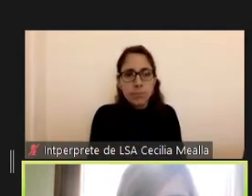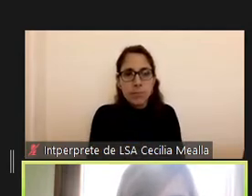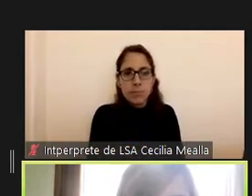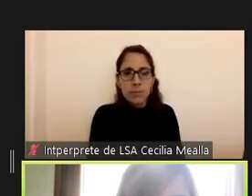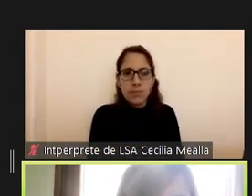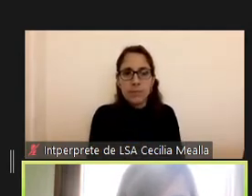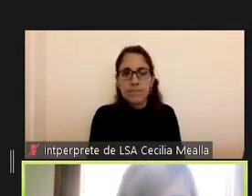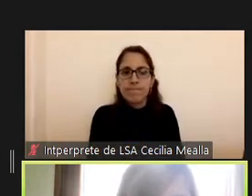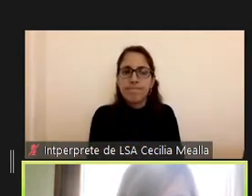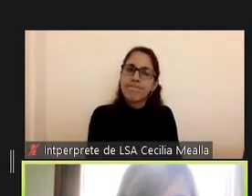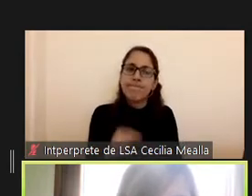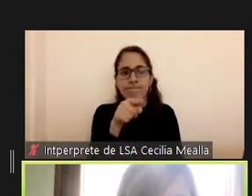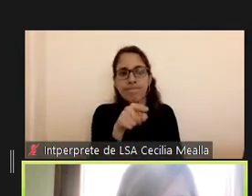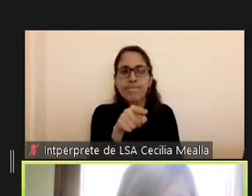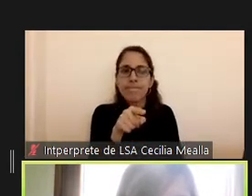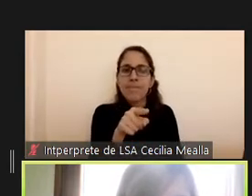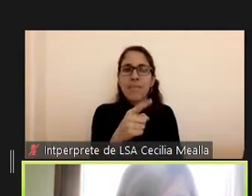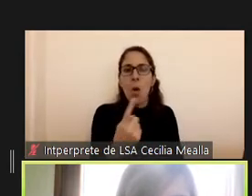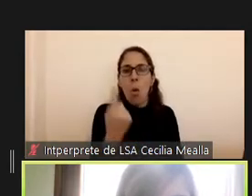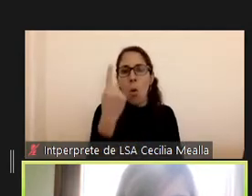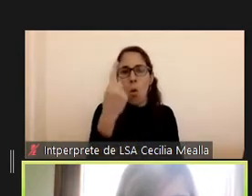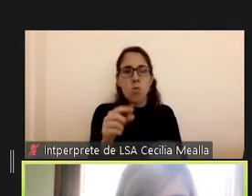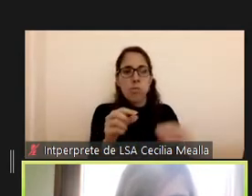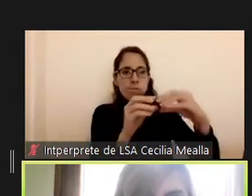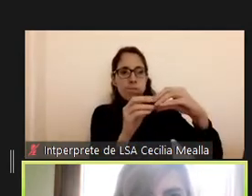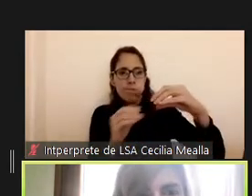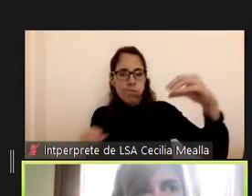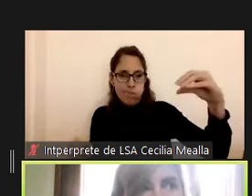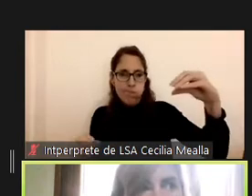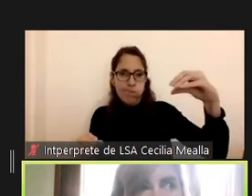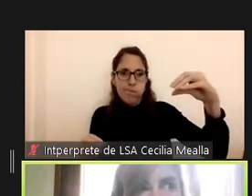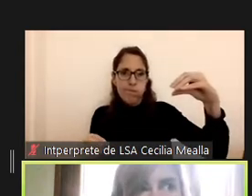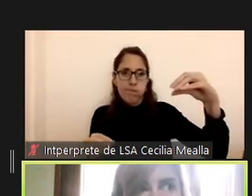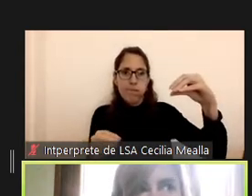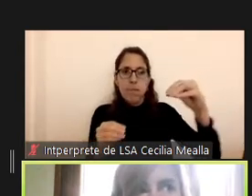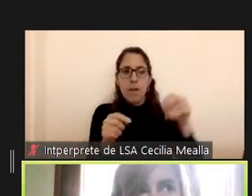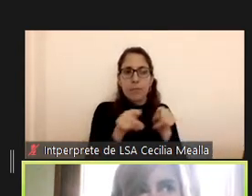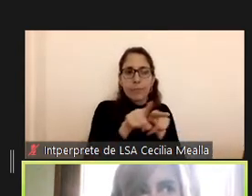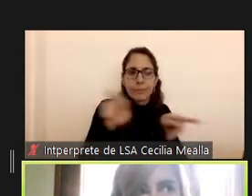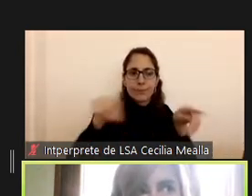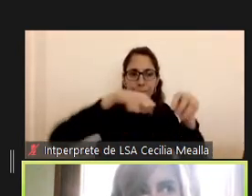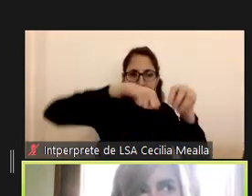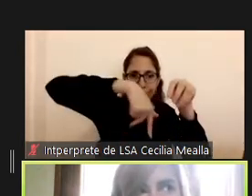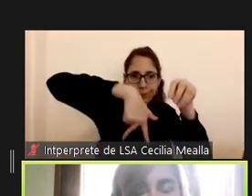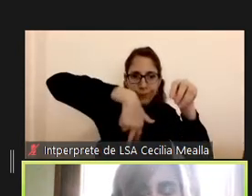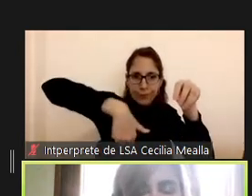Este está marcando un bacilo, este es un bacilo con varios flagelos.